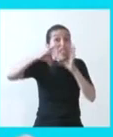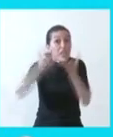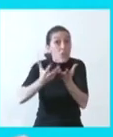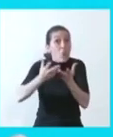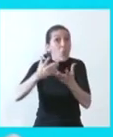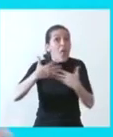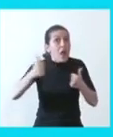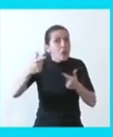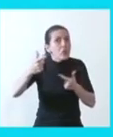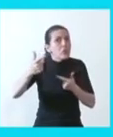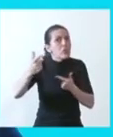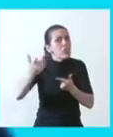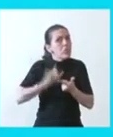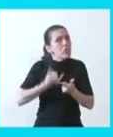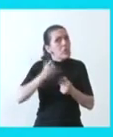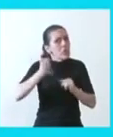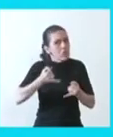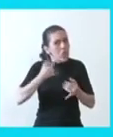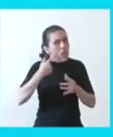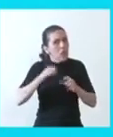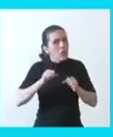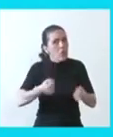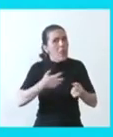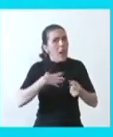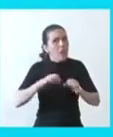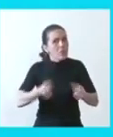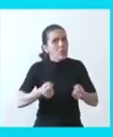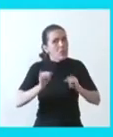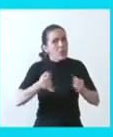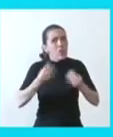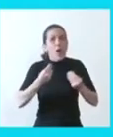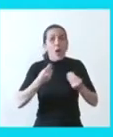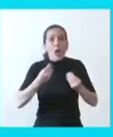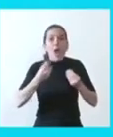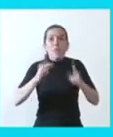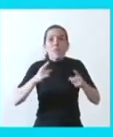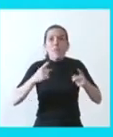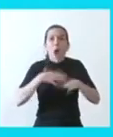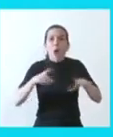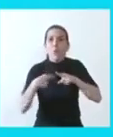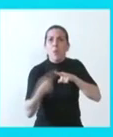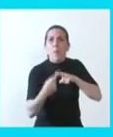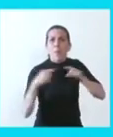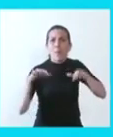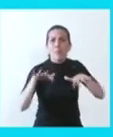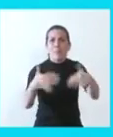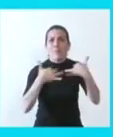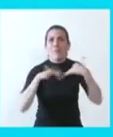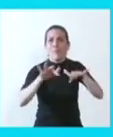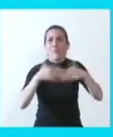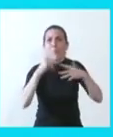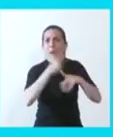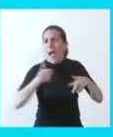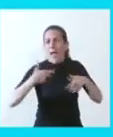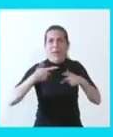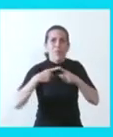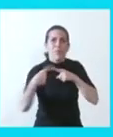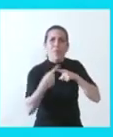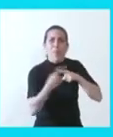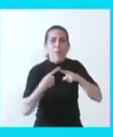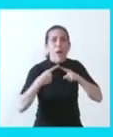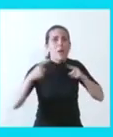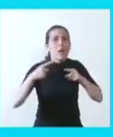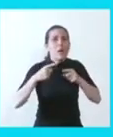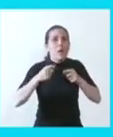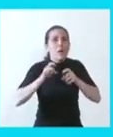vez tenga sentido, porque de ese modo disminuimos el tránsito de los alumnos y de los padres. Entonces, todo esto es